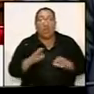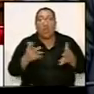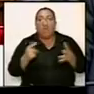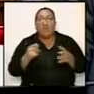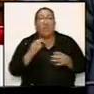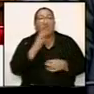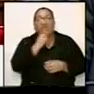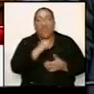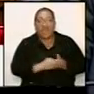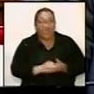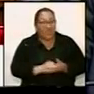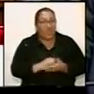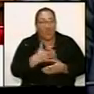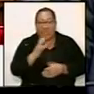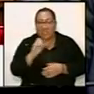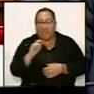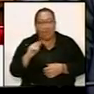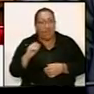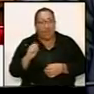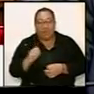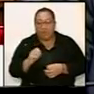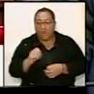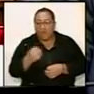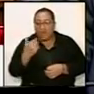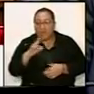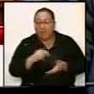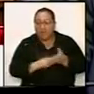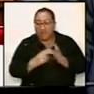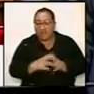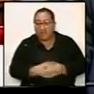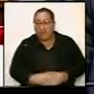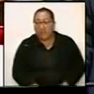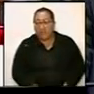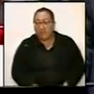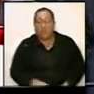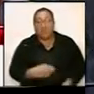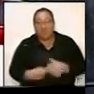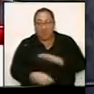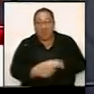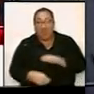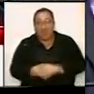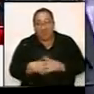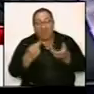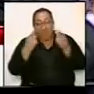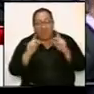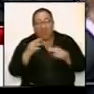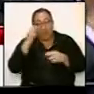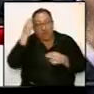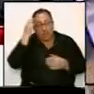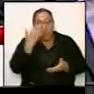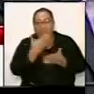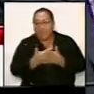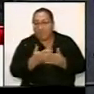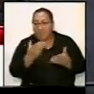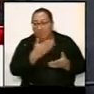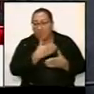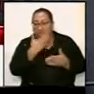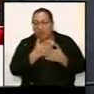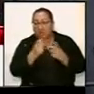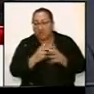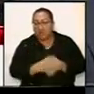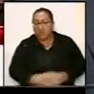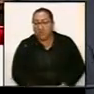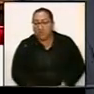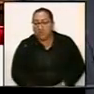hay cemento, ministro. Y ya sabe lo que significa eso, corrupción. Es decisión política. Gracias, presidente.